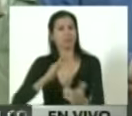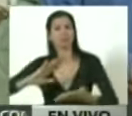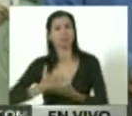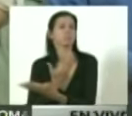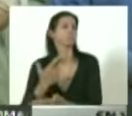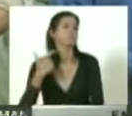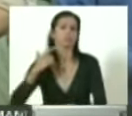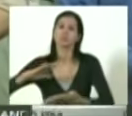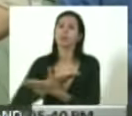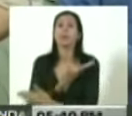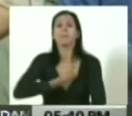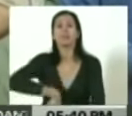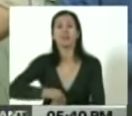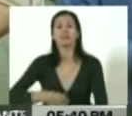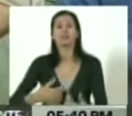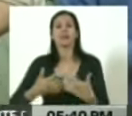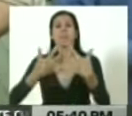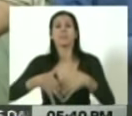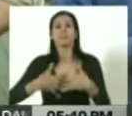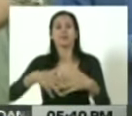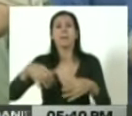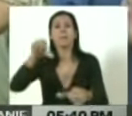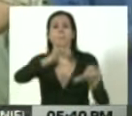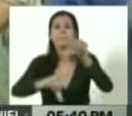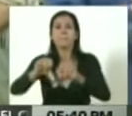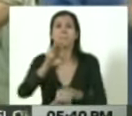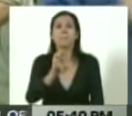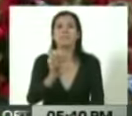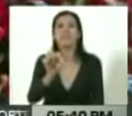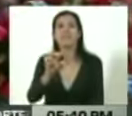cargo el presidente de Pekiven.